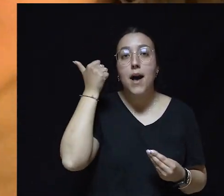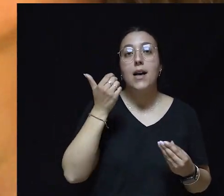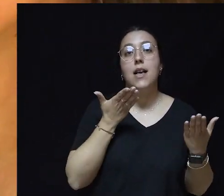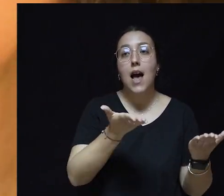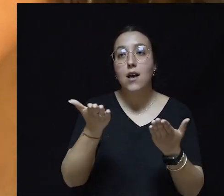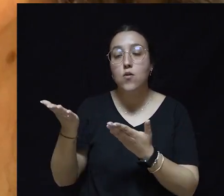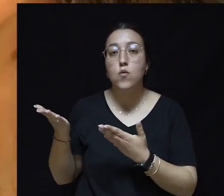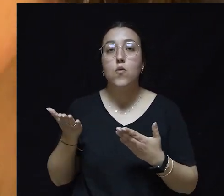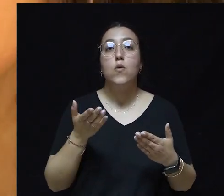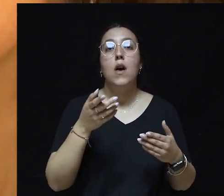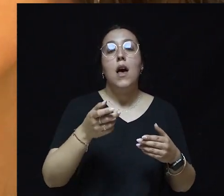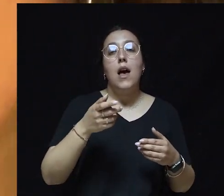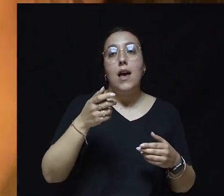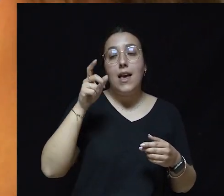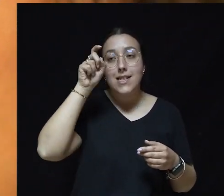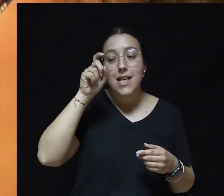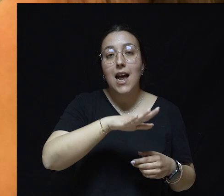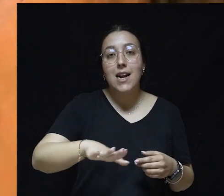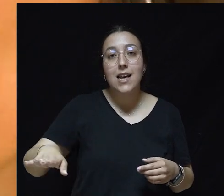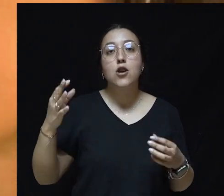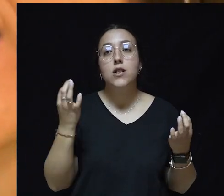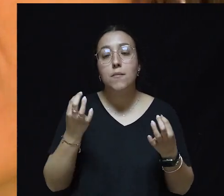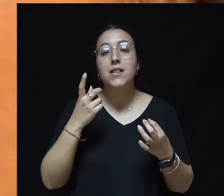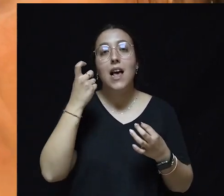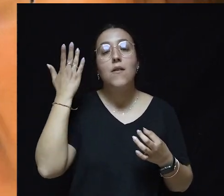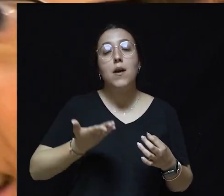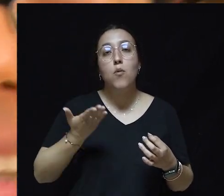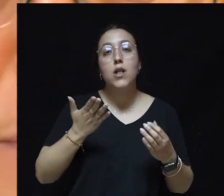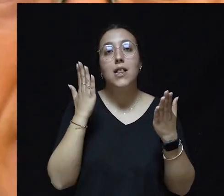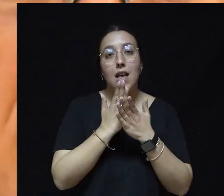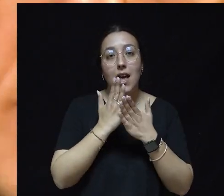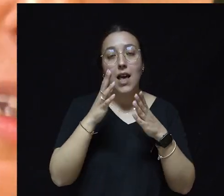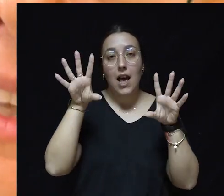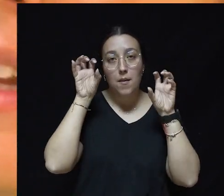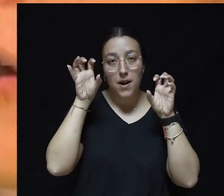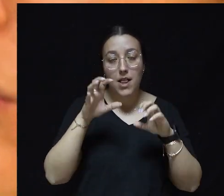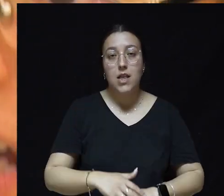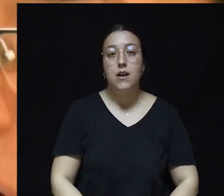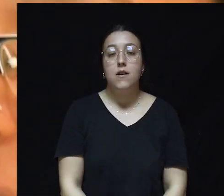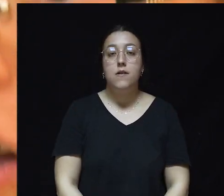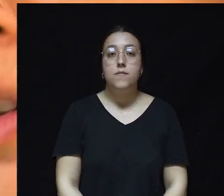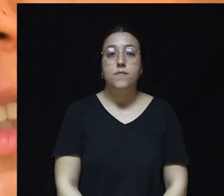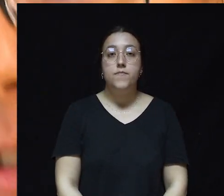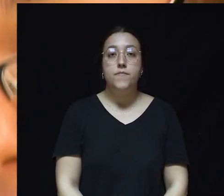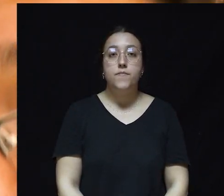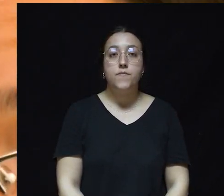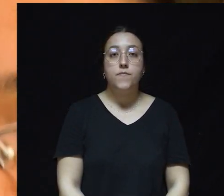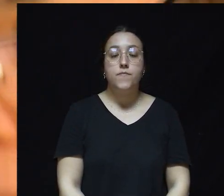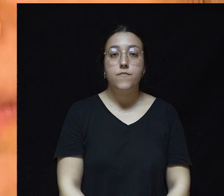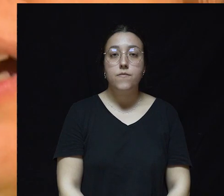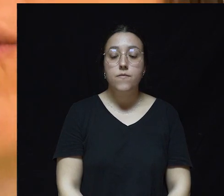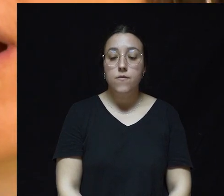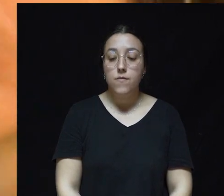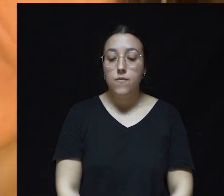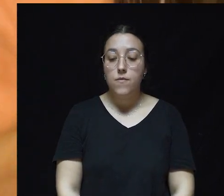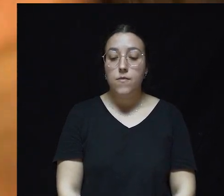esas evidencias científicas a su práctica diaria. Y eso está clarísimo, independientemente del alumnado, del contexto del alumnado,